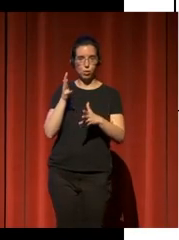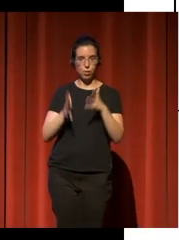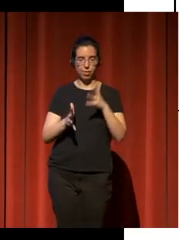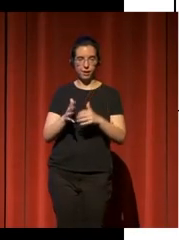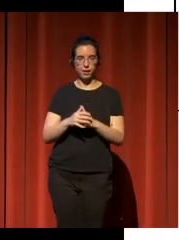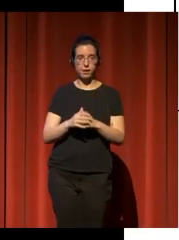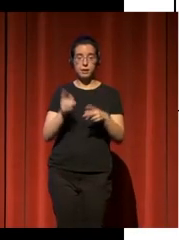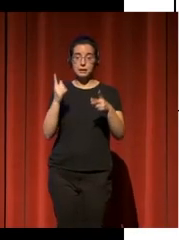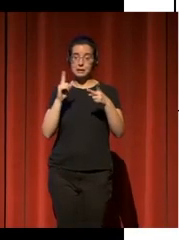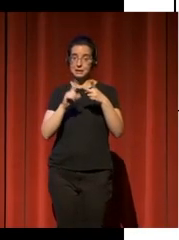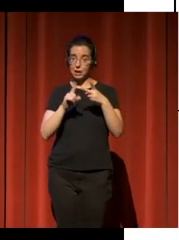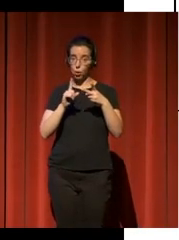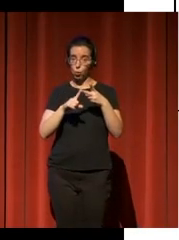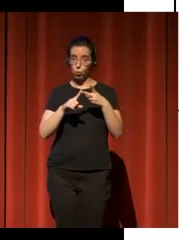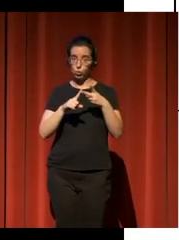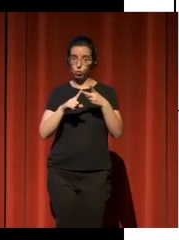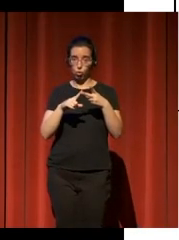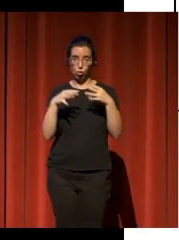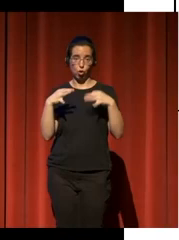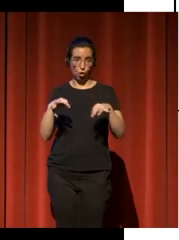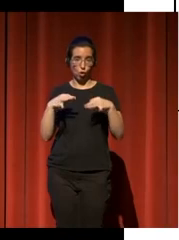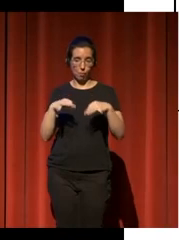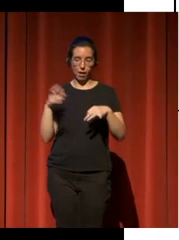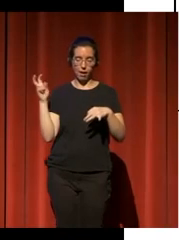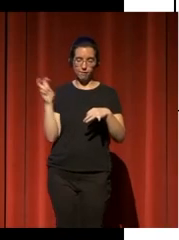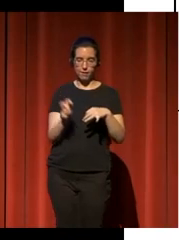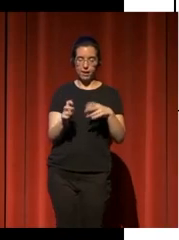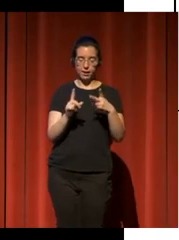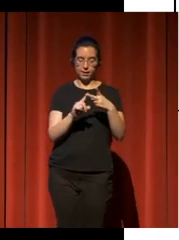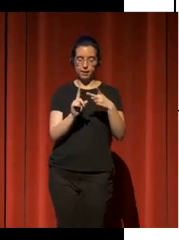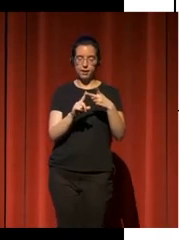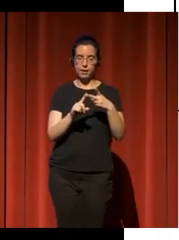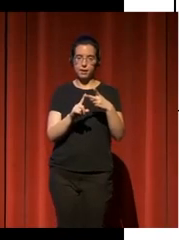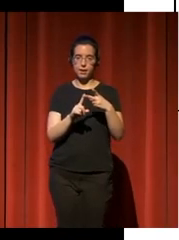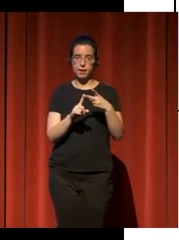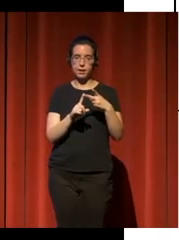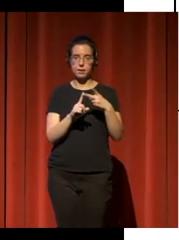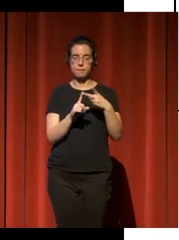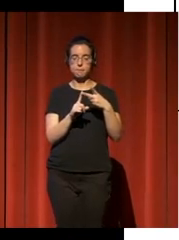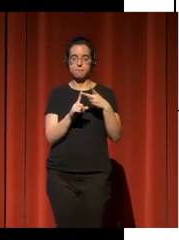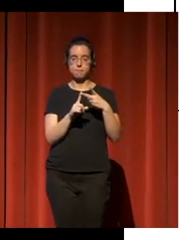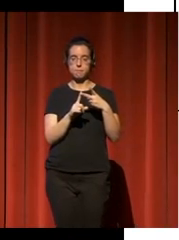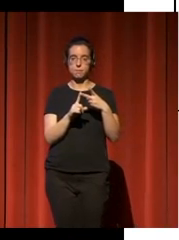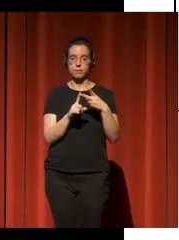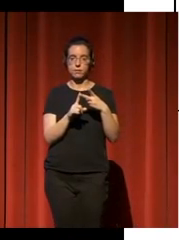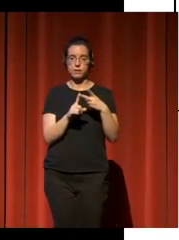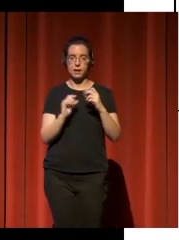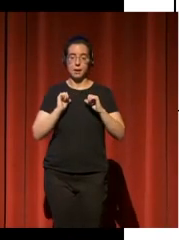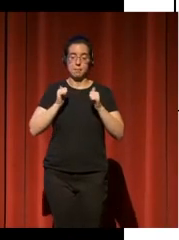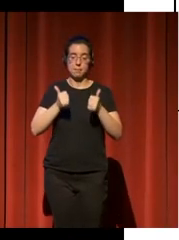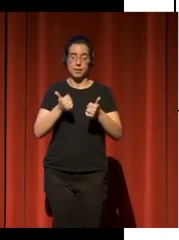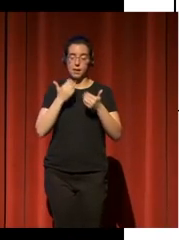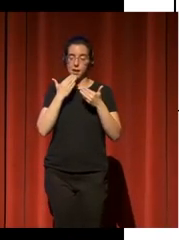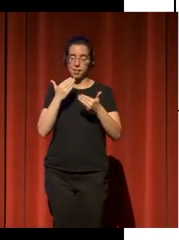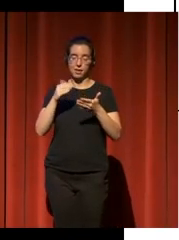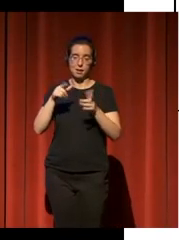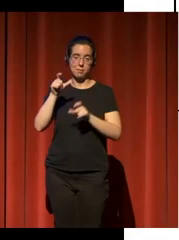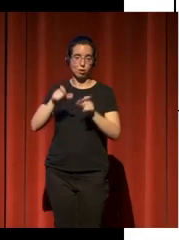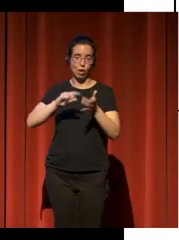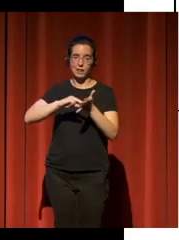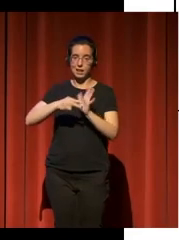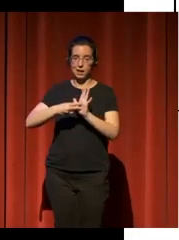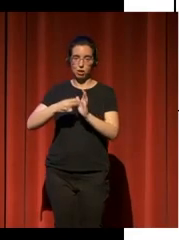lugar y el más común de los orígenes es el de el del personal técnico de la biblioteca